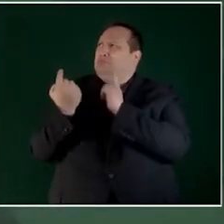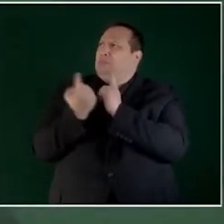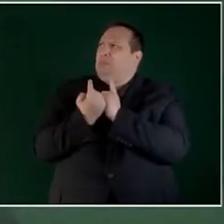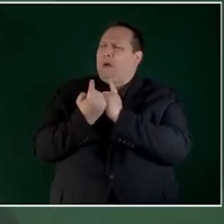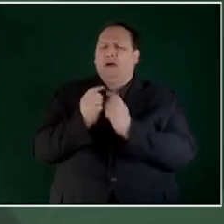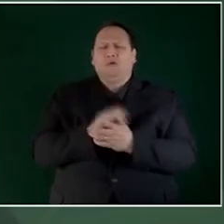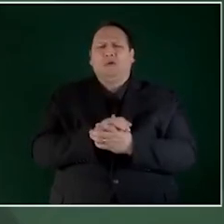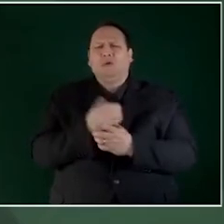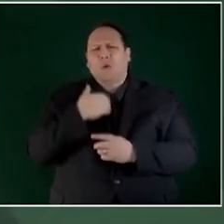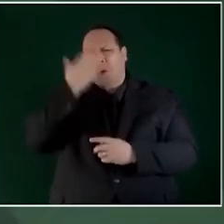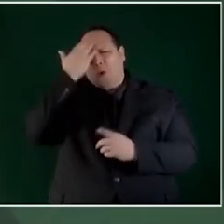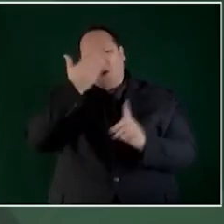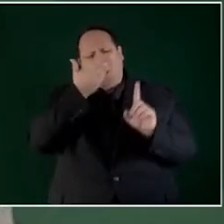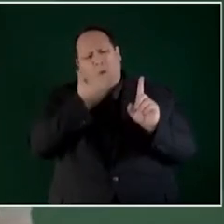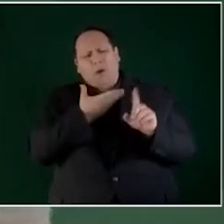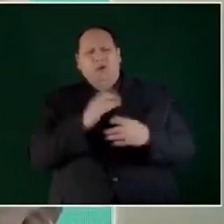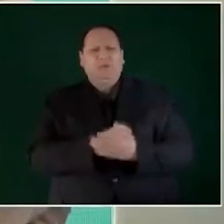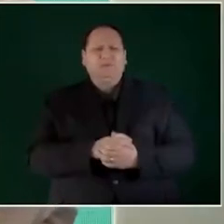porque